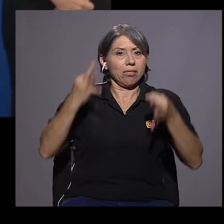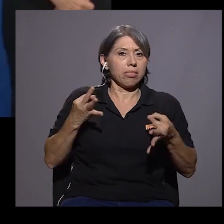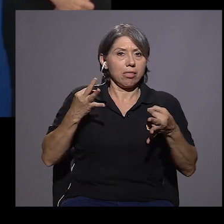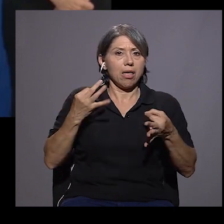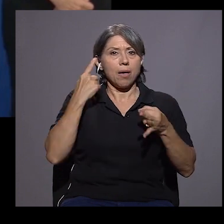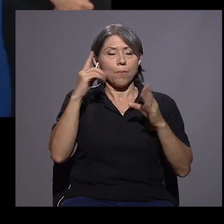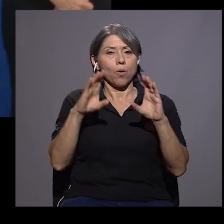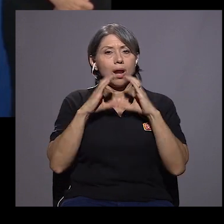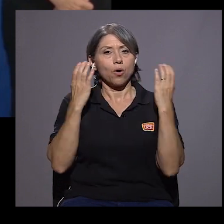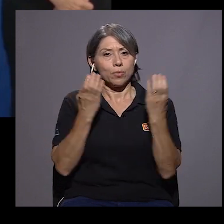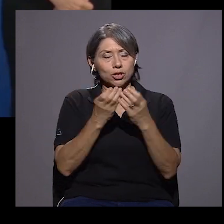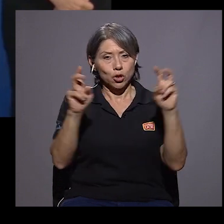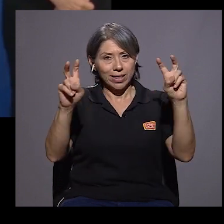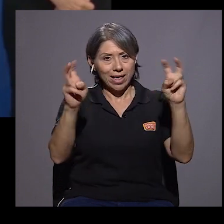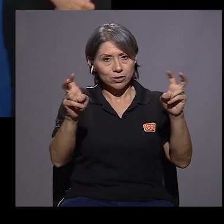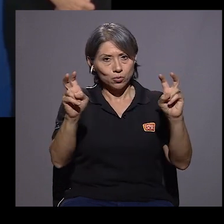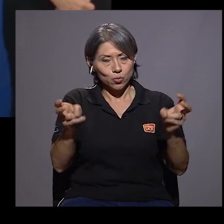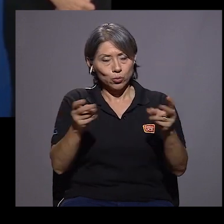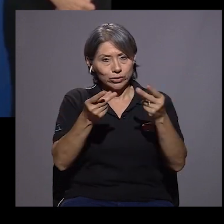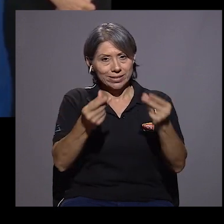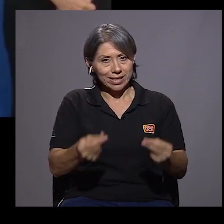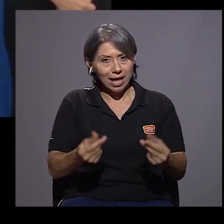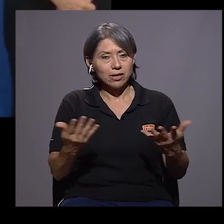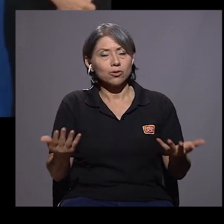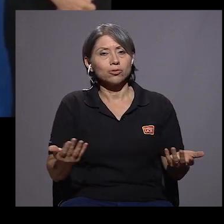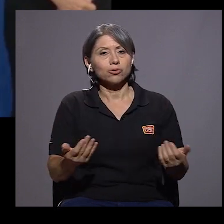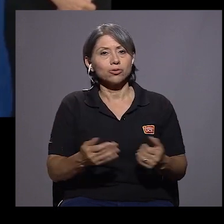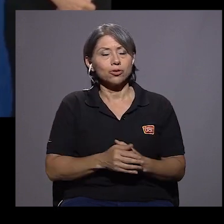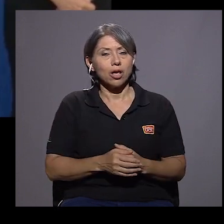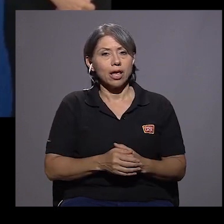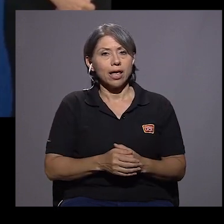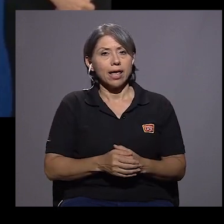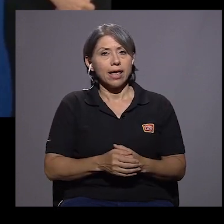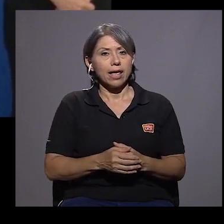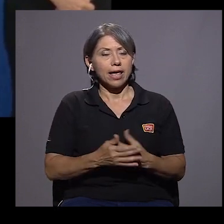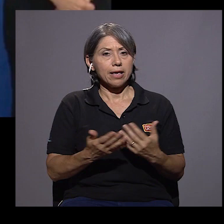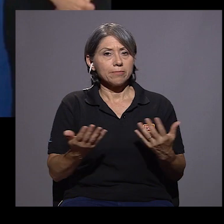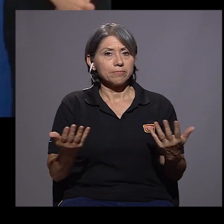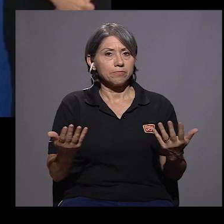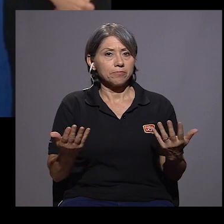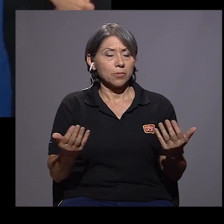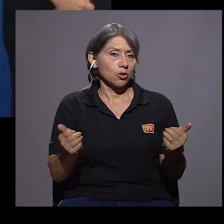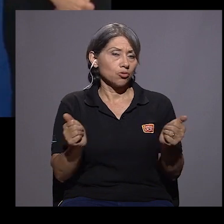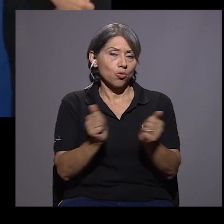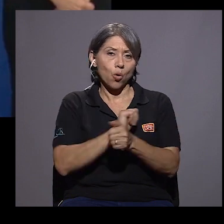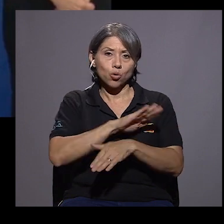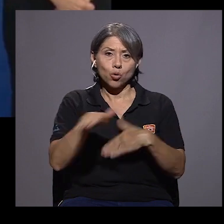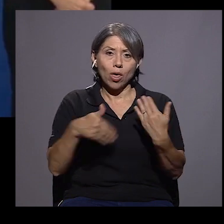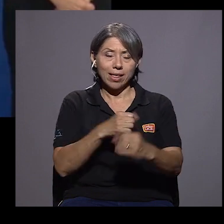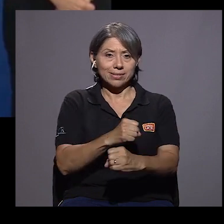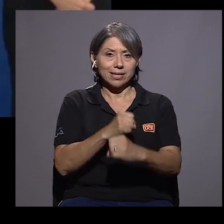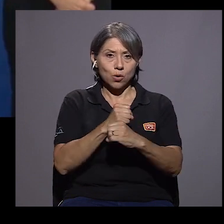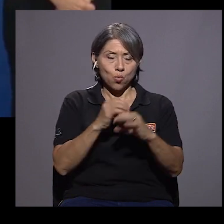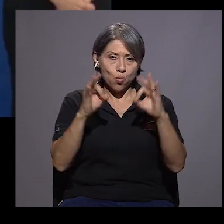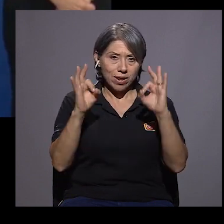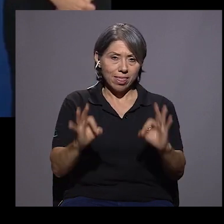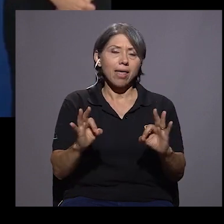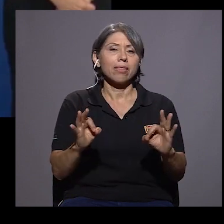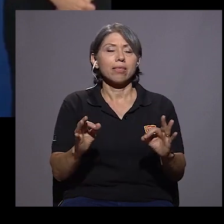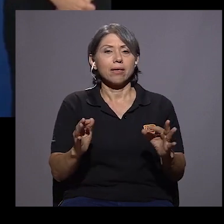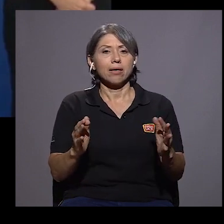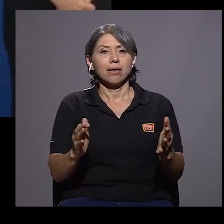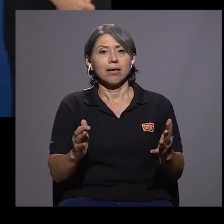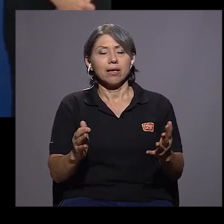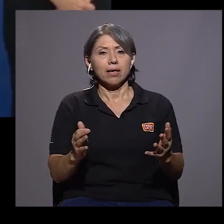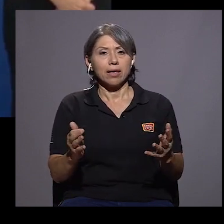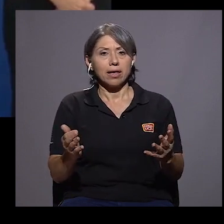dictaminado por la Comisión de Asuntos Hacendarios, de manera que con toda certeza y con